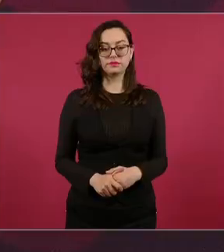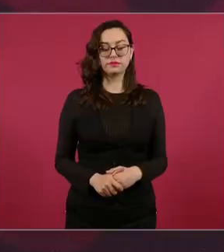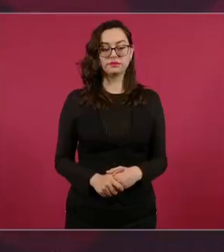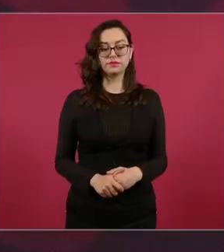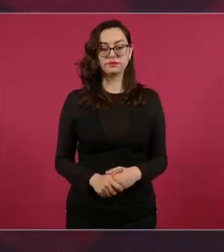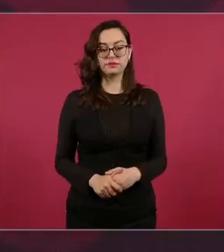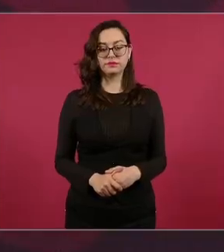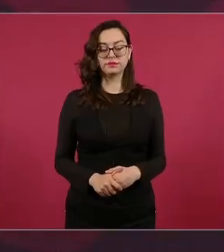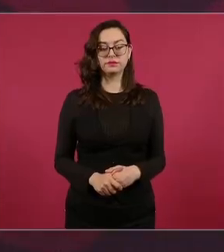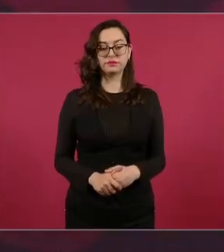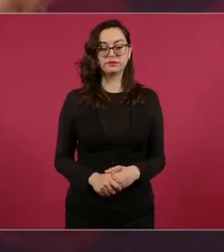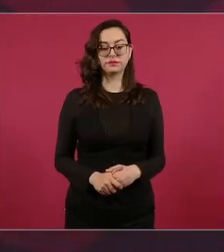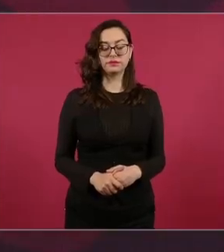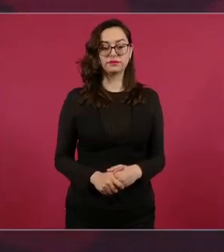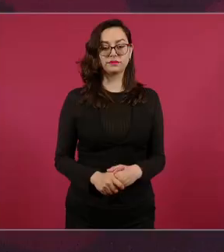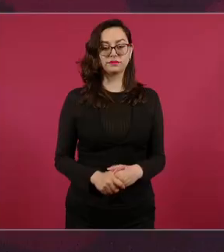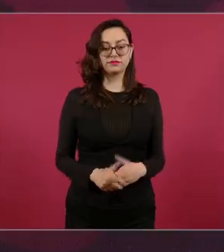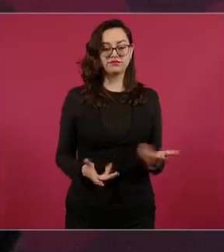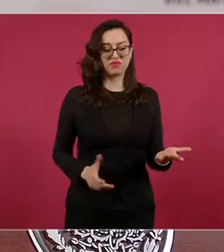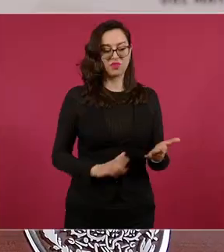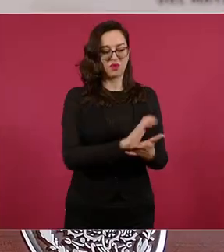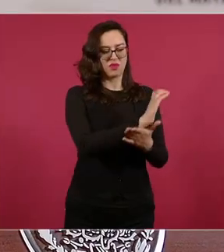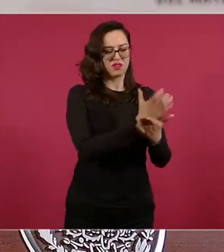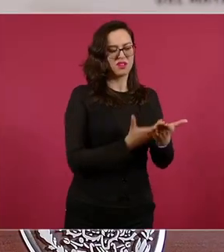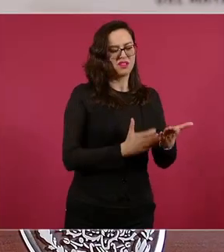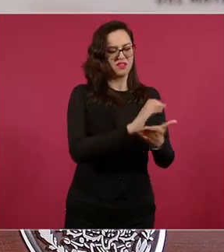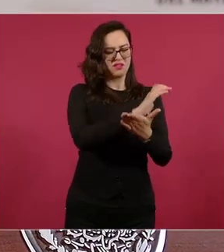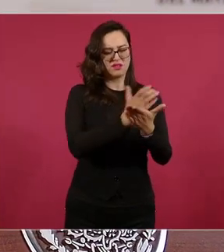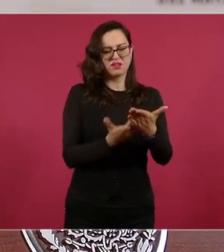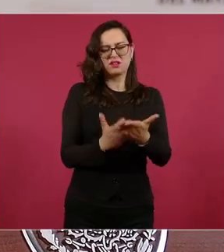modificar contratos leoninos,